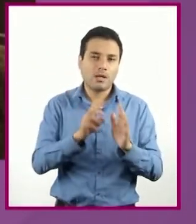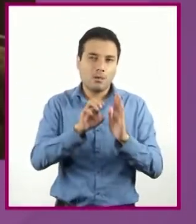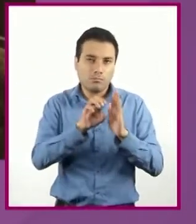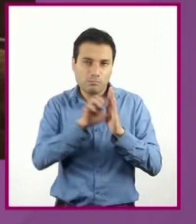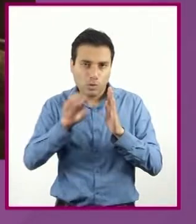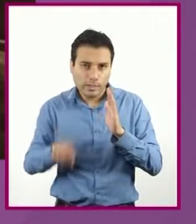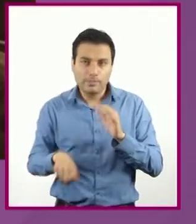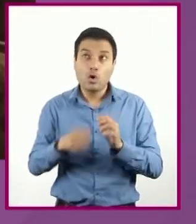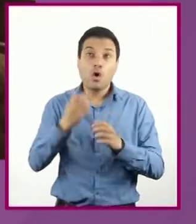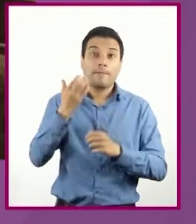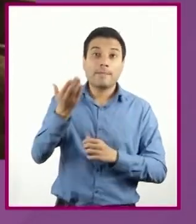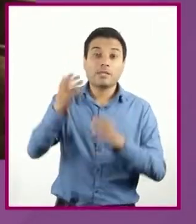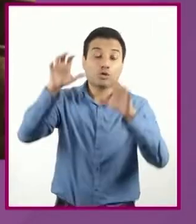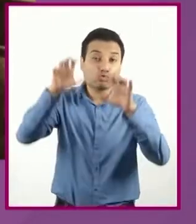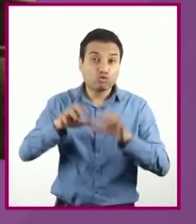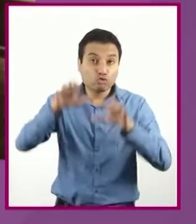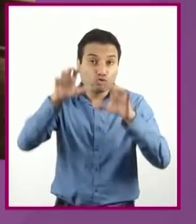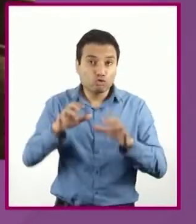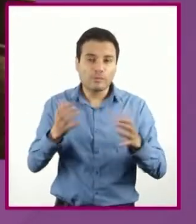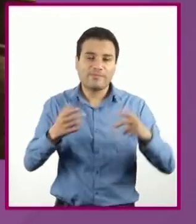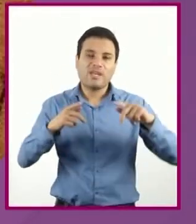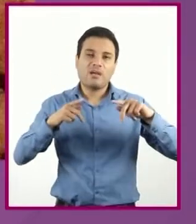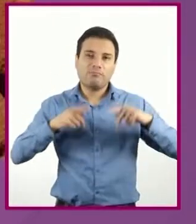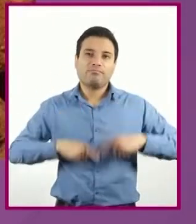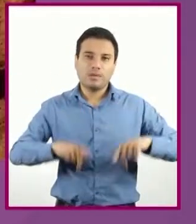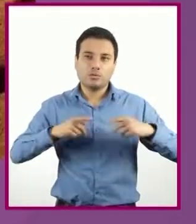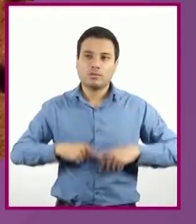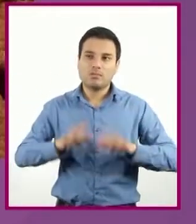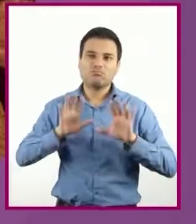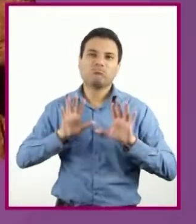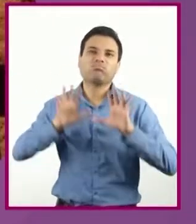pedir la lluvia, arrojaban a los sacrificados a los cenotes